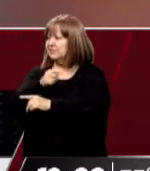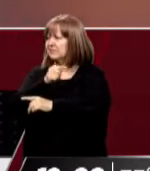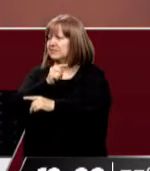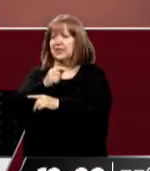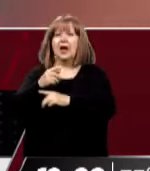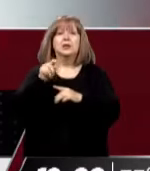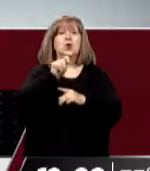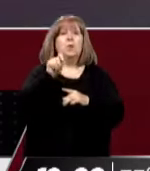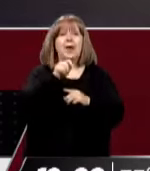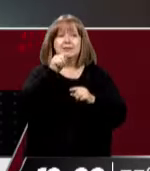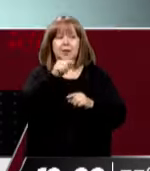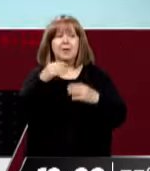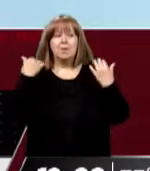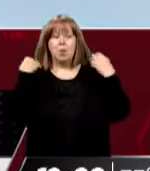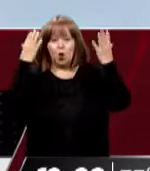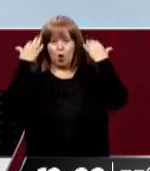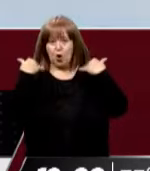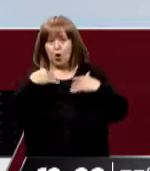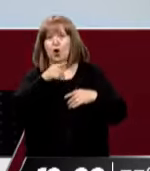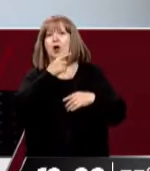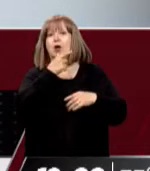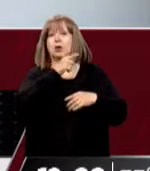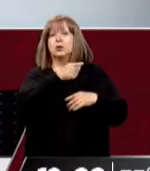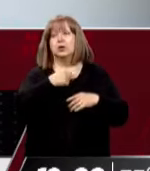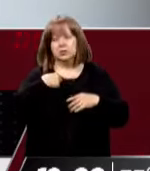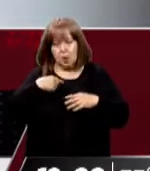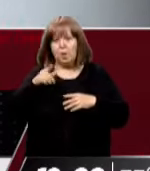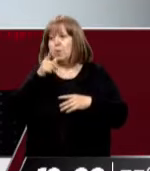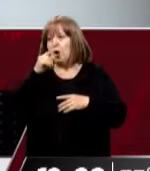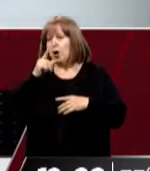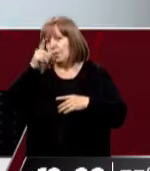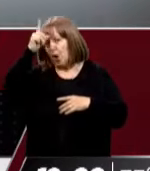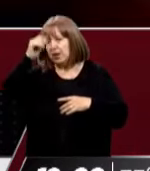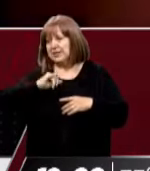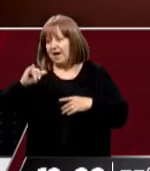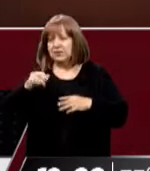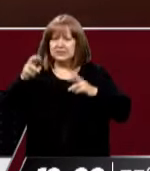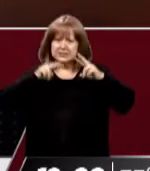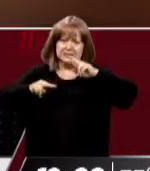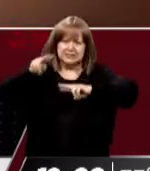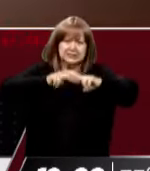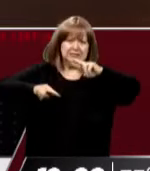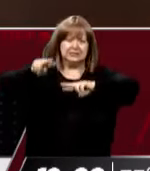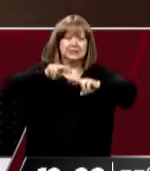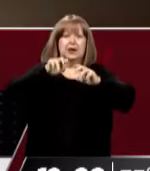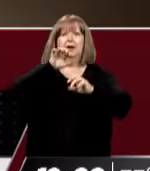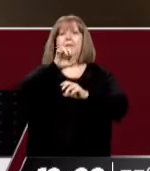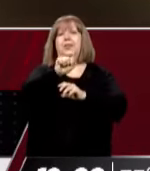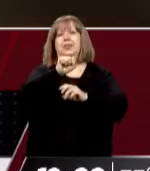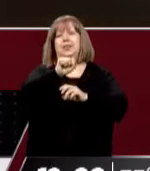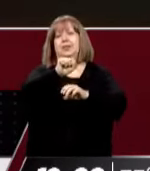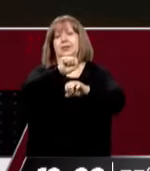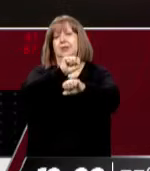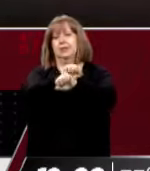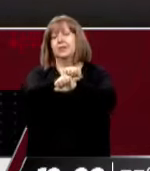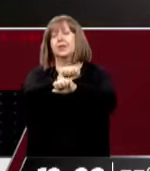algunos meses y finalmente, bueno, pudimos dar con él. Estamos en contacto con la Policía Federal y con las autoridades